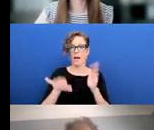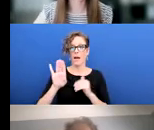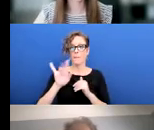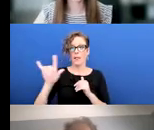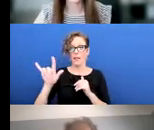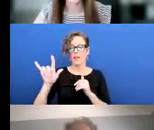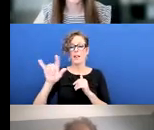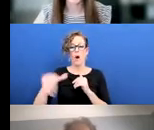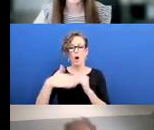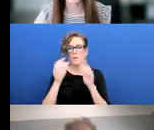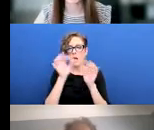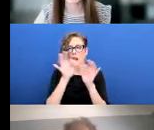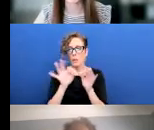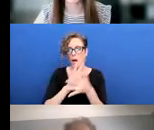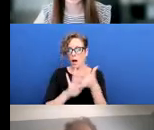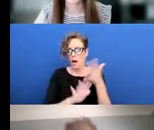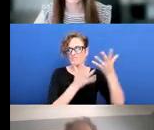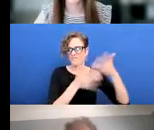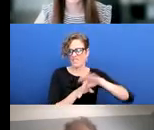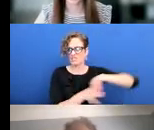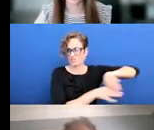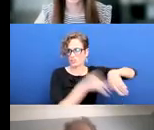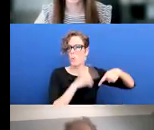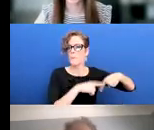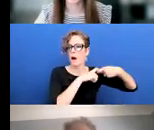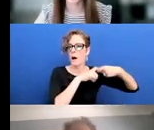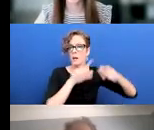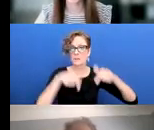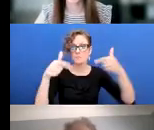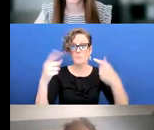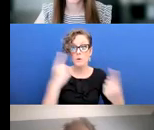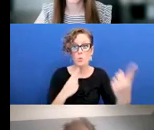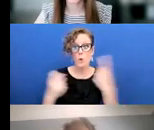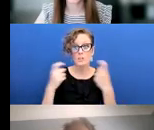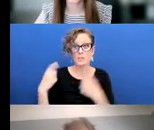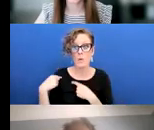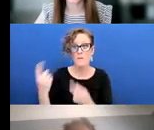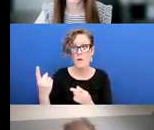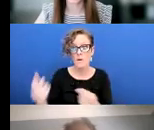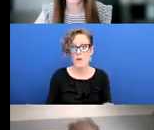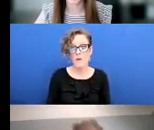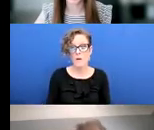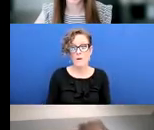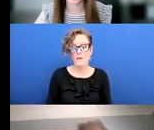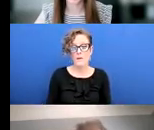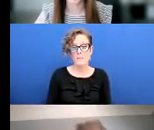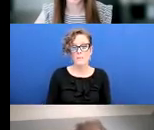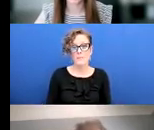información de género y de otros grupos desiguales.